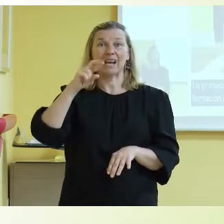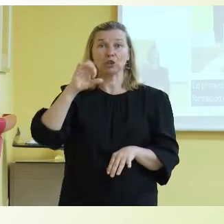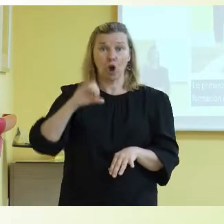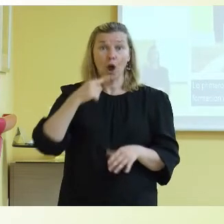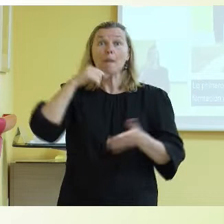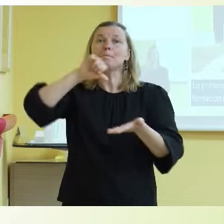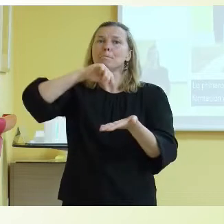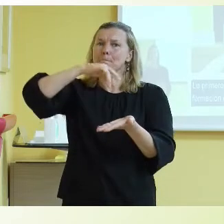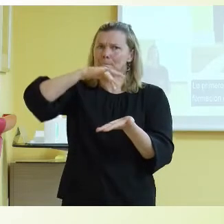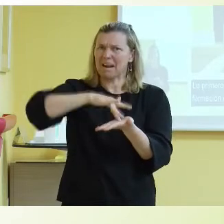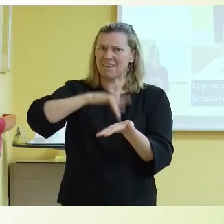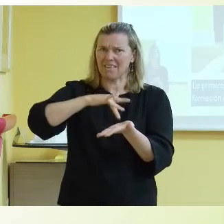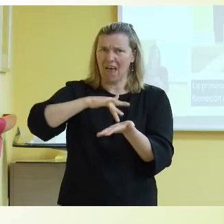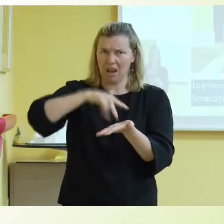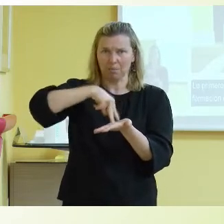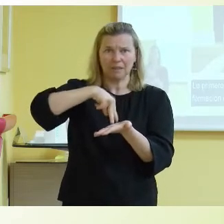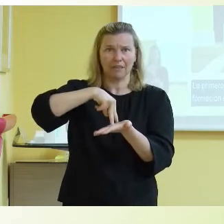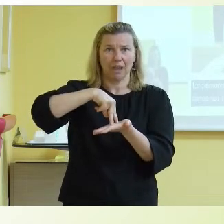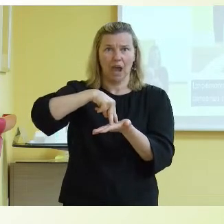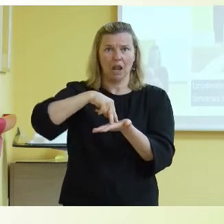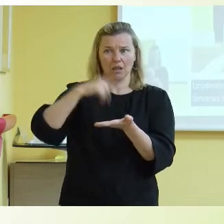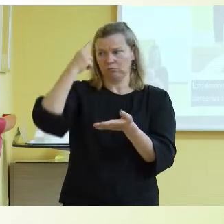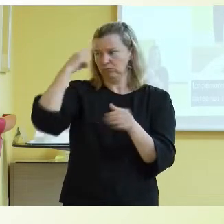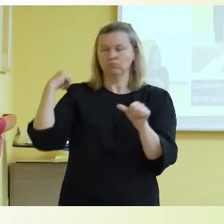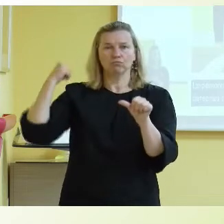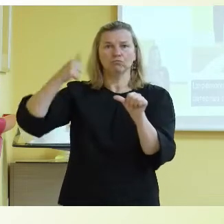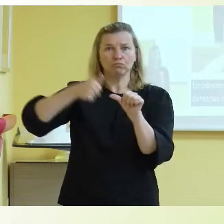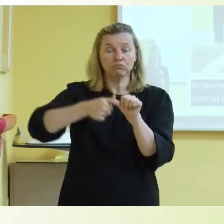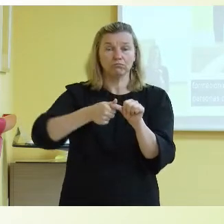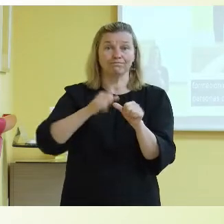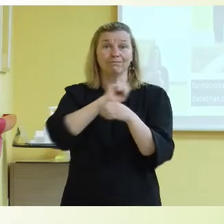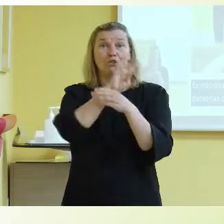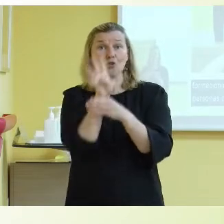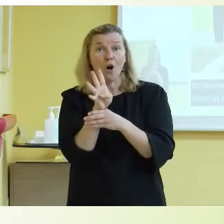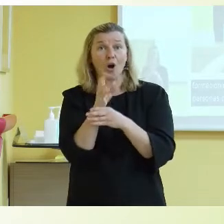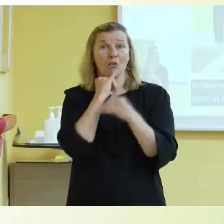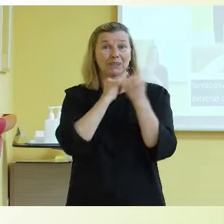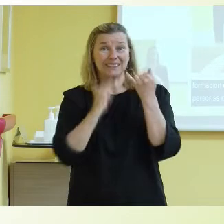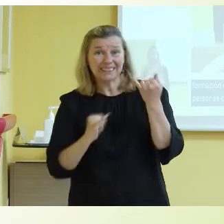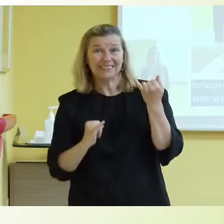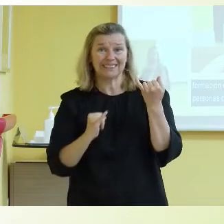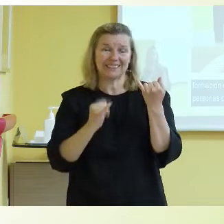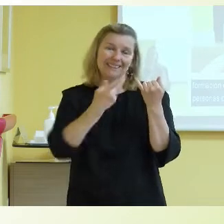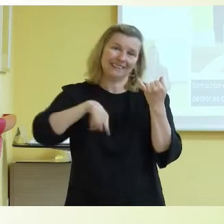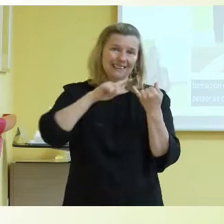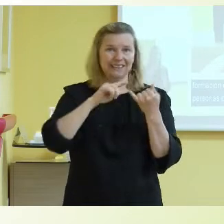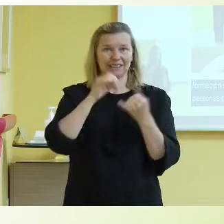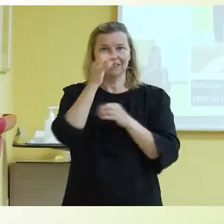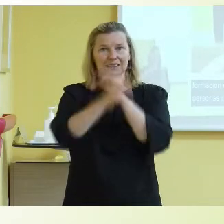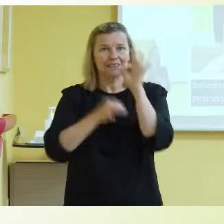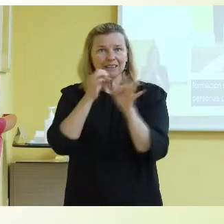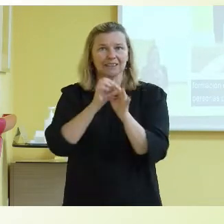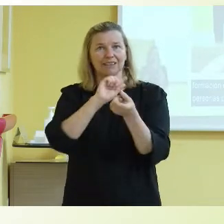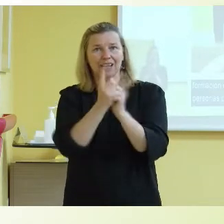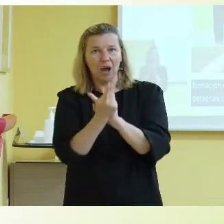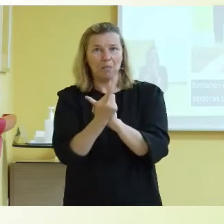Hasta ahora sabéis que estos años, debido a la crisis sanitaria del COVID, pues hemos tenido que reestructurar todos los profesionales también, me